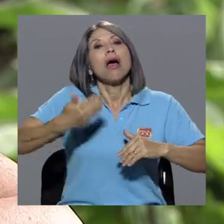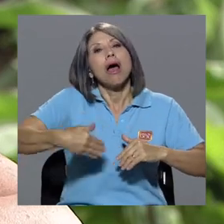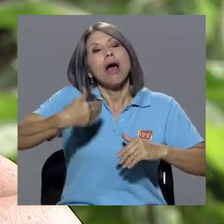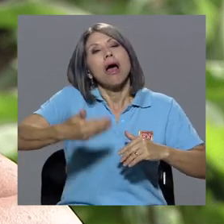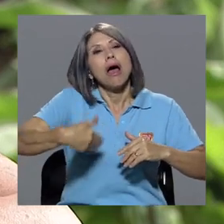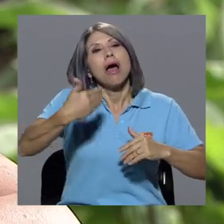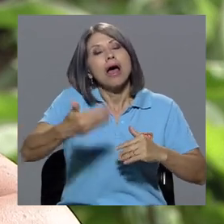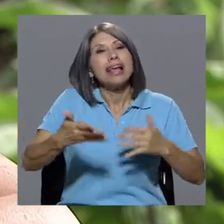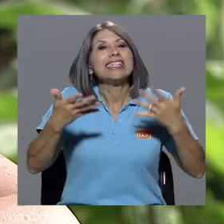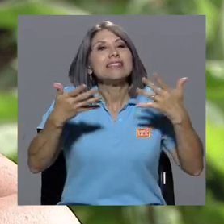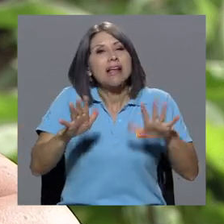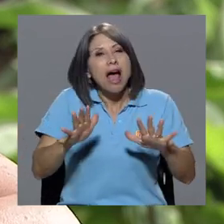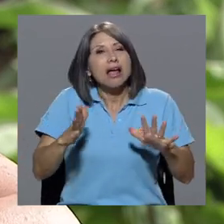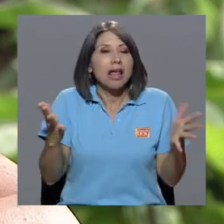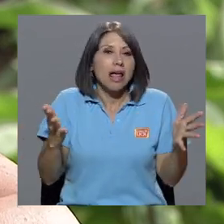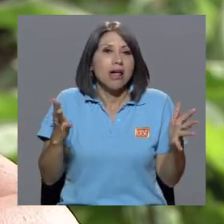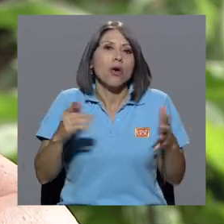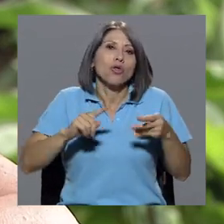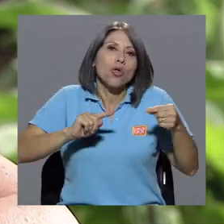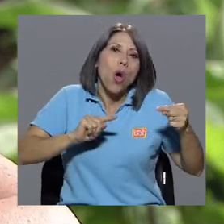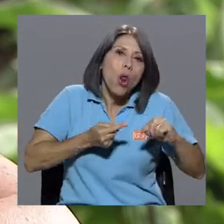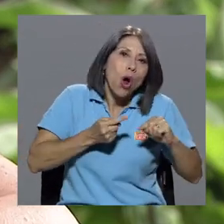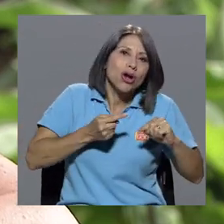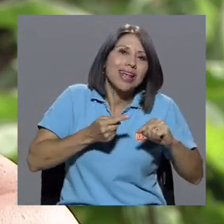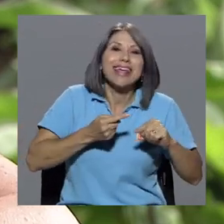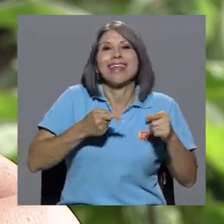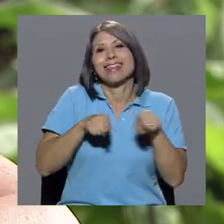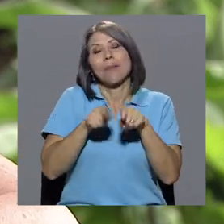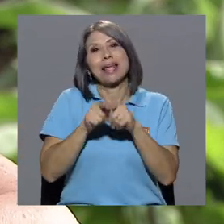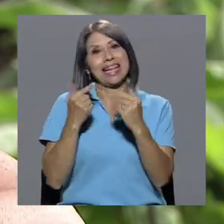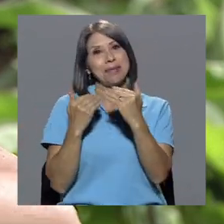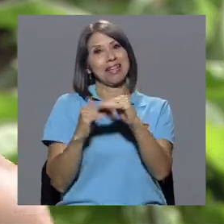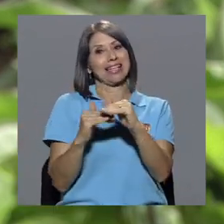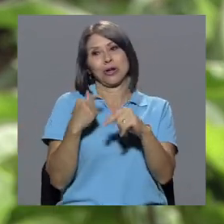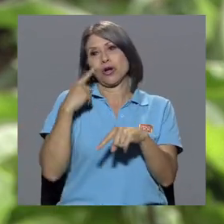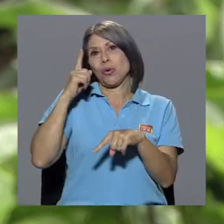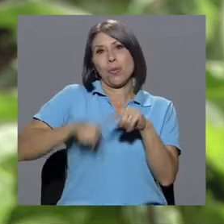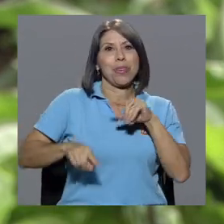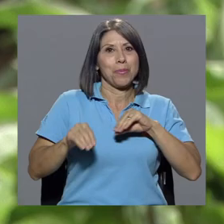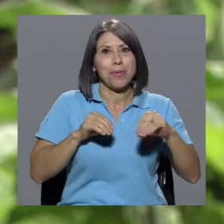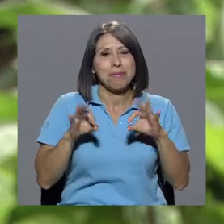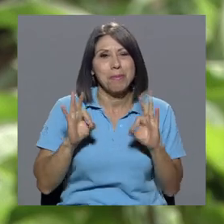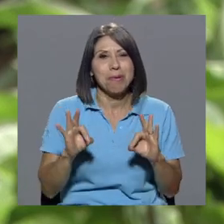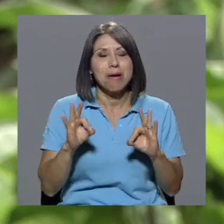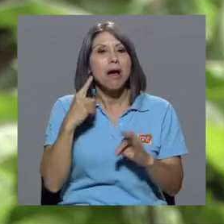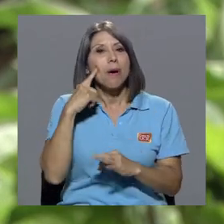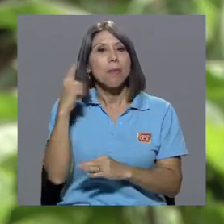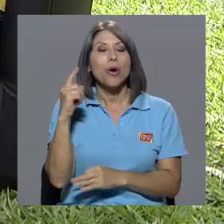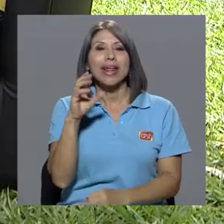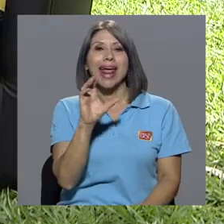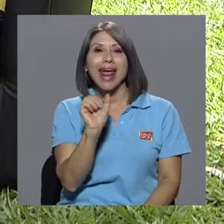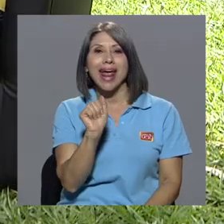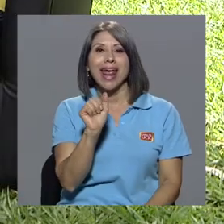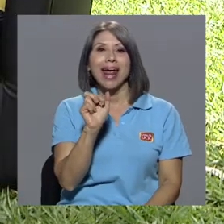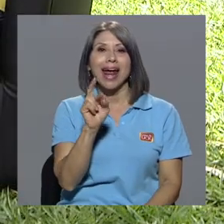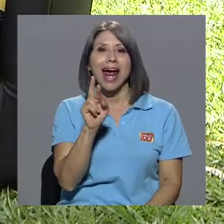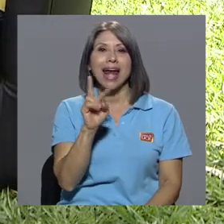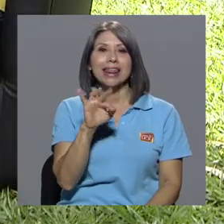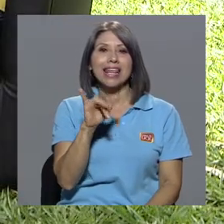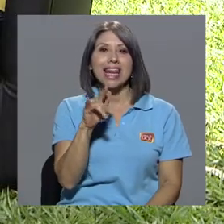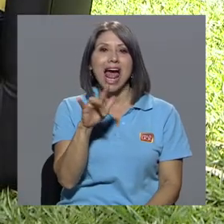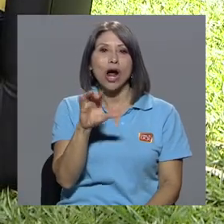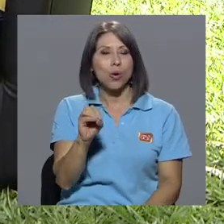avanzadas aún, ya lo que tenemos es un dolor y limitación funcional, porque el cartílago es vital, o el espacio